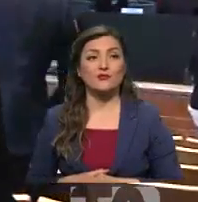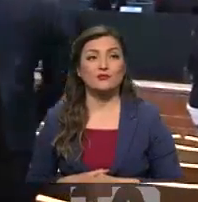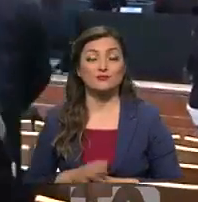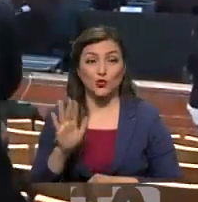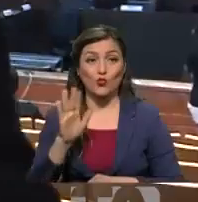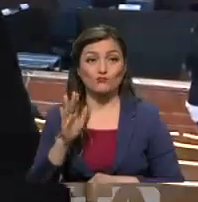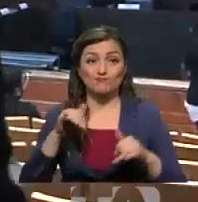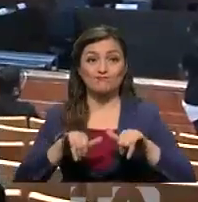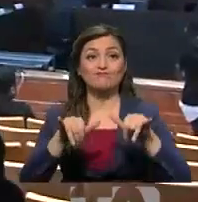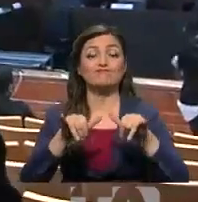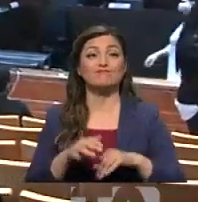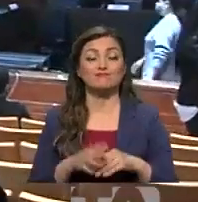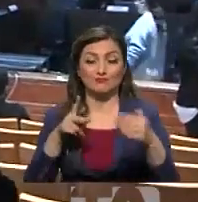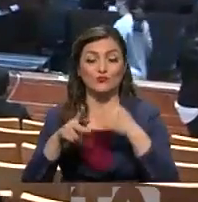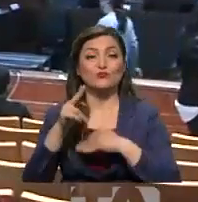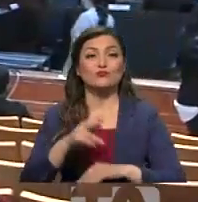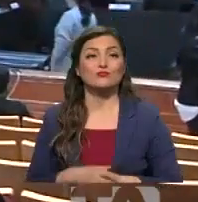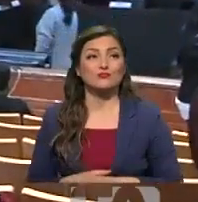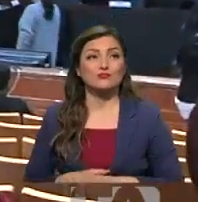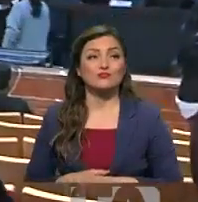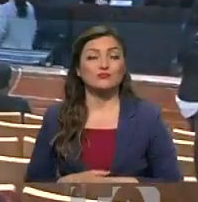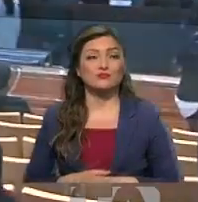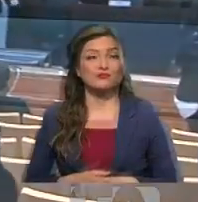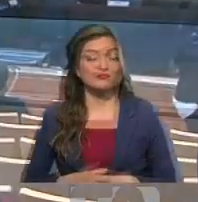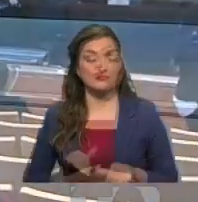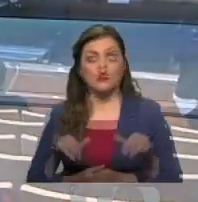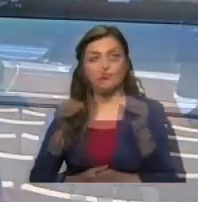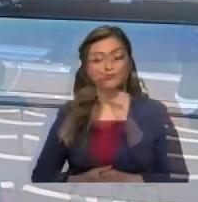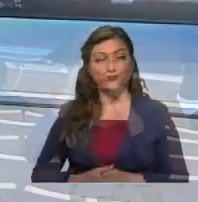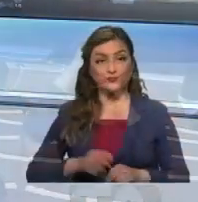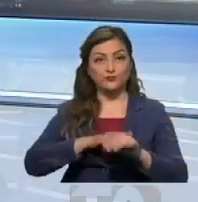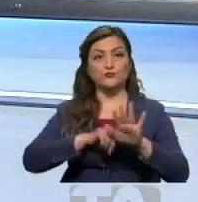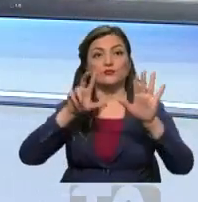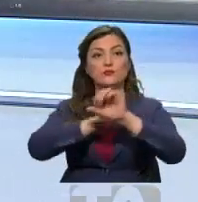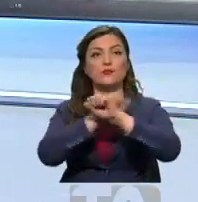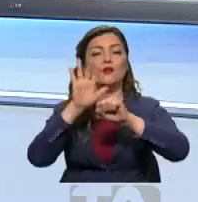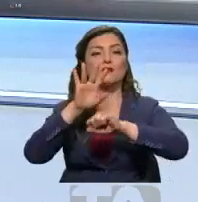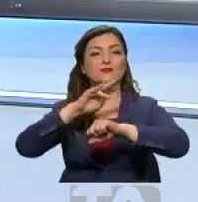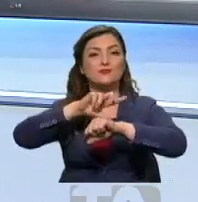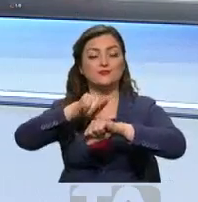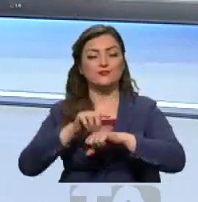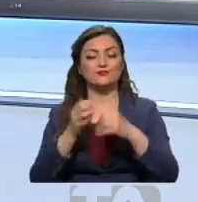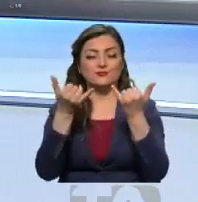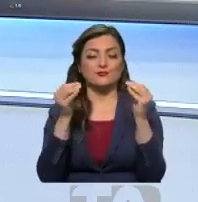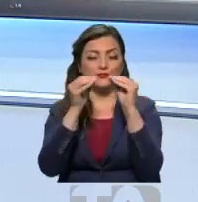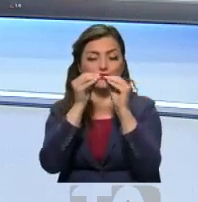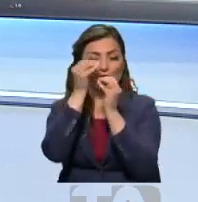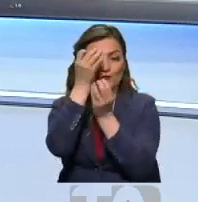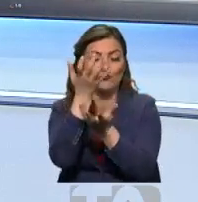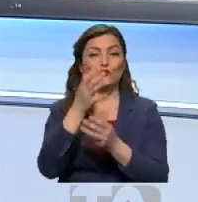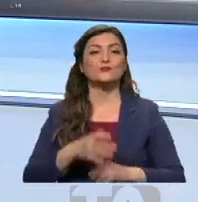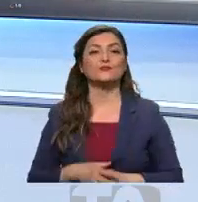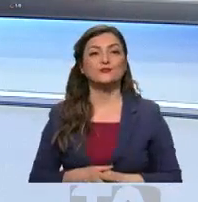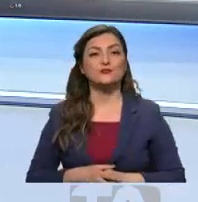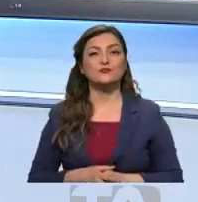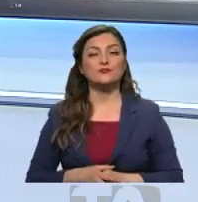me despido, pero ustedes se quedan a un corte comercial y después de eso continuamos con más noticias. 8:57, ya estamos de regreso para contarles